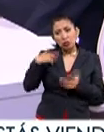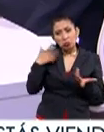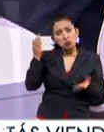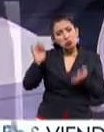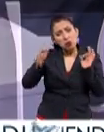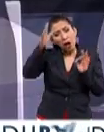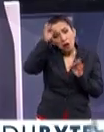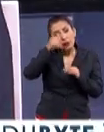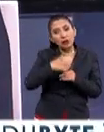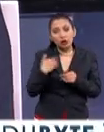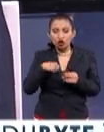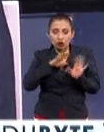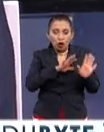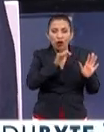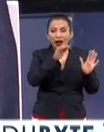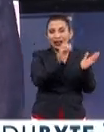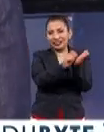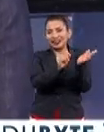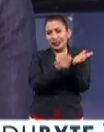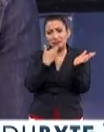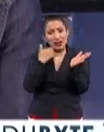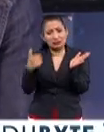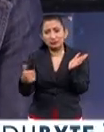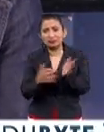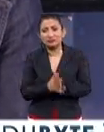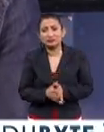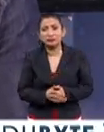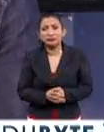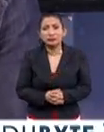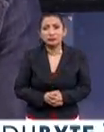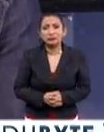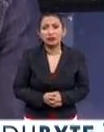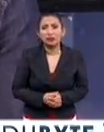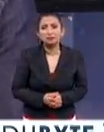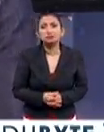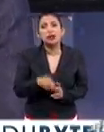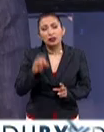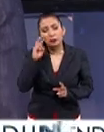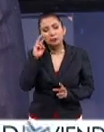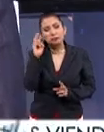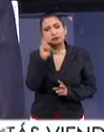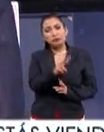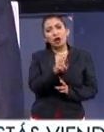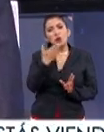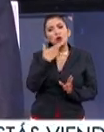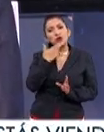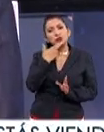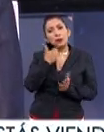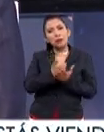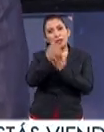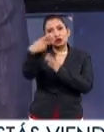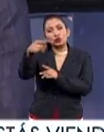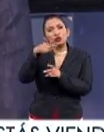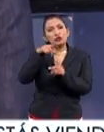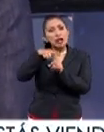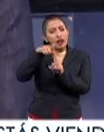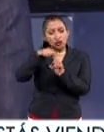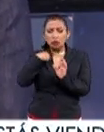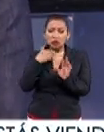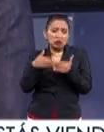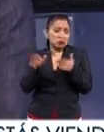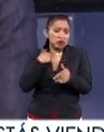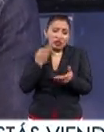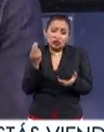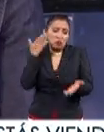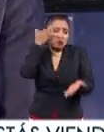ellos, a nosotros, al instrumento, le ha ido apertura, muy bien. Pues, ¿no? Porque sí. Lo ven como de utilidad para su tarea. Ellos dicen, yo de todos modos tengo que